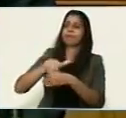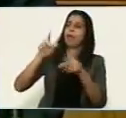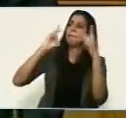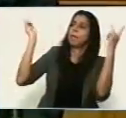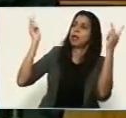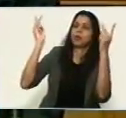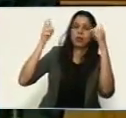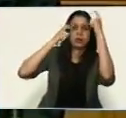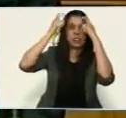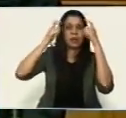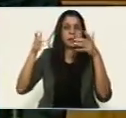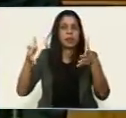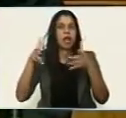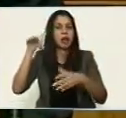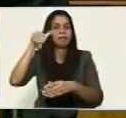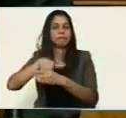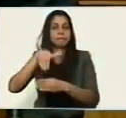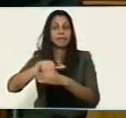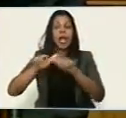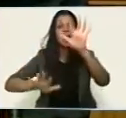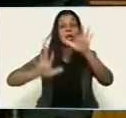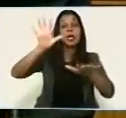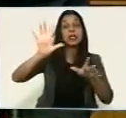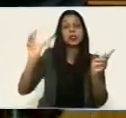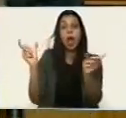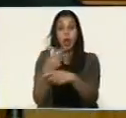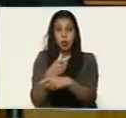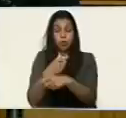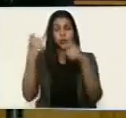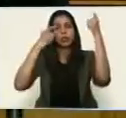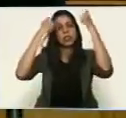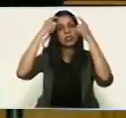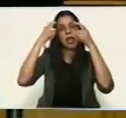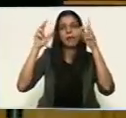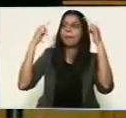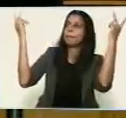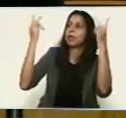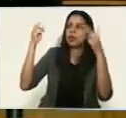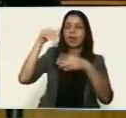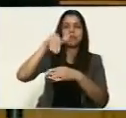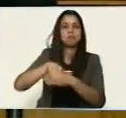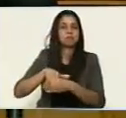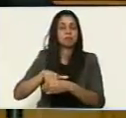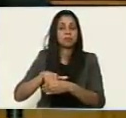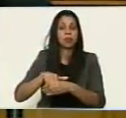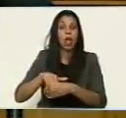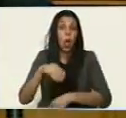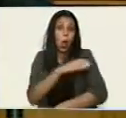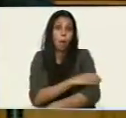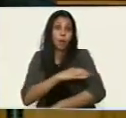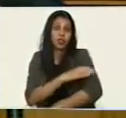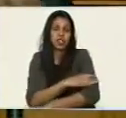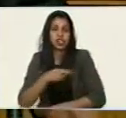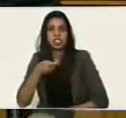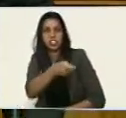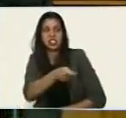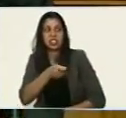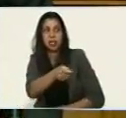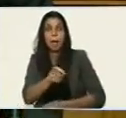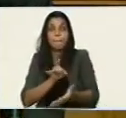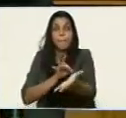15 de agosto, victorioso el comandante Chávez. Los que intentaron revocarle el